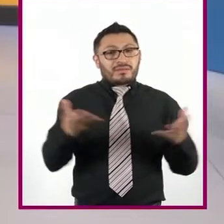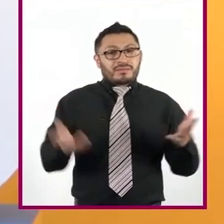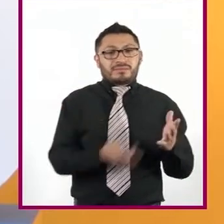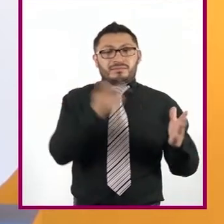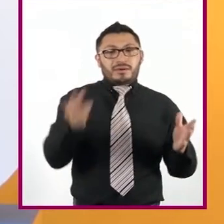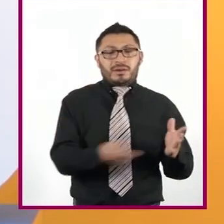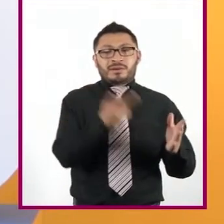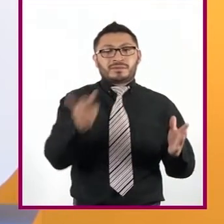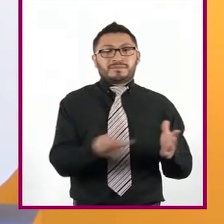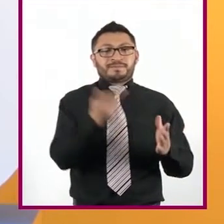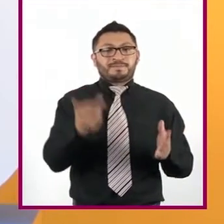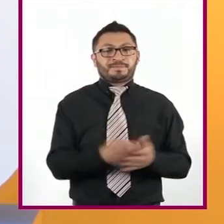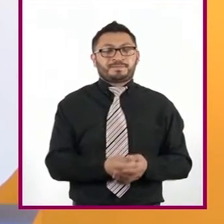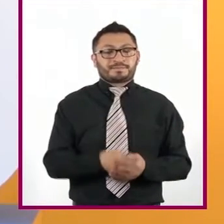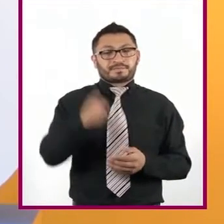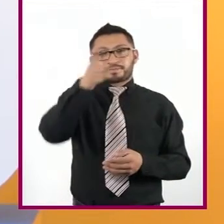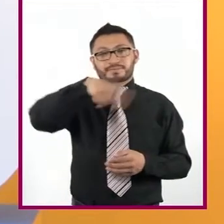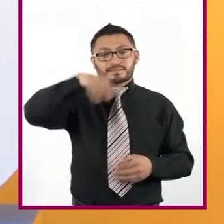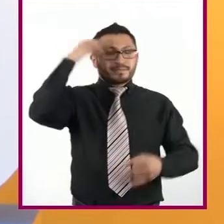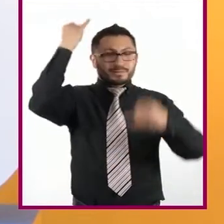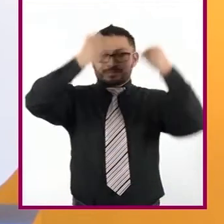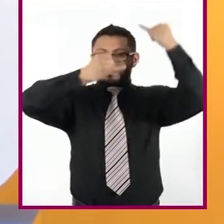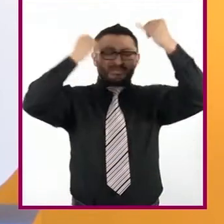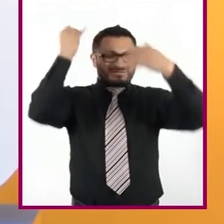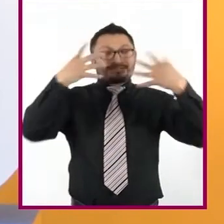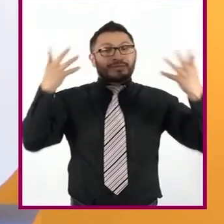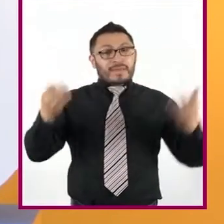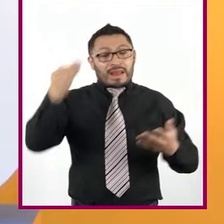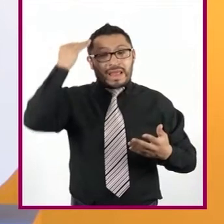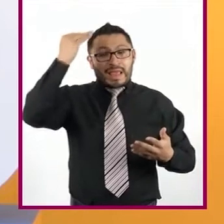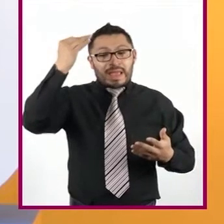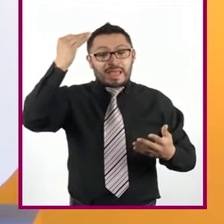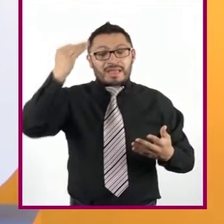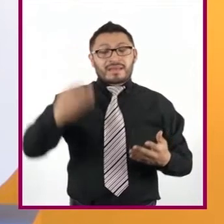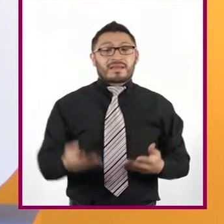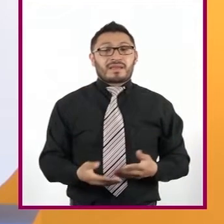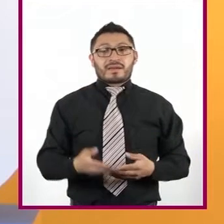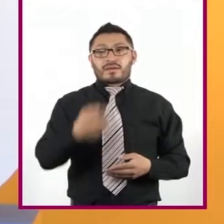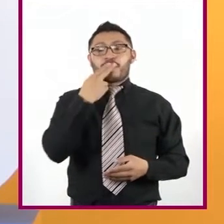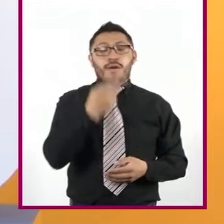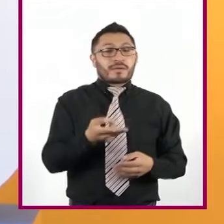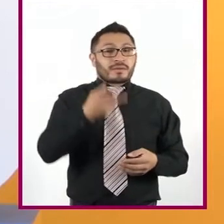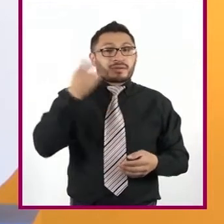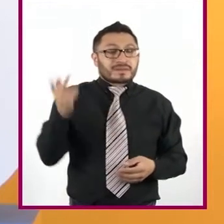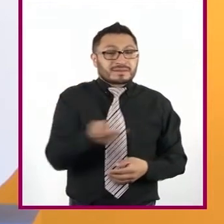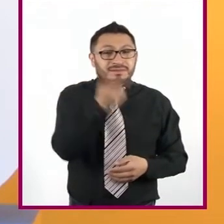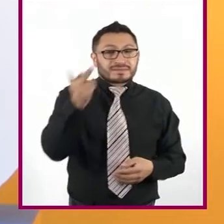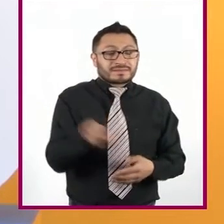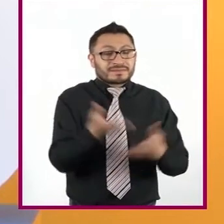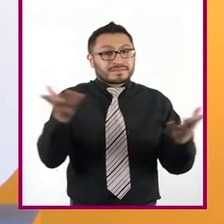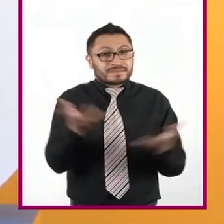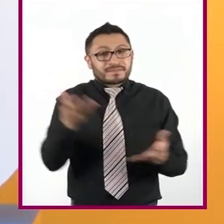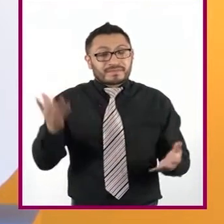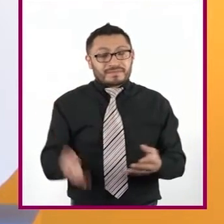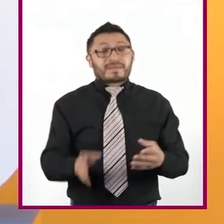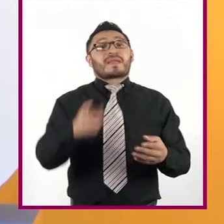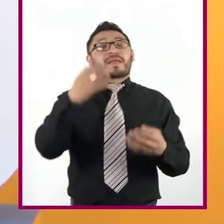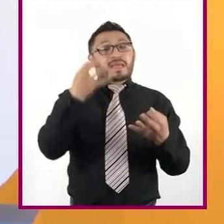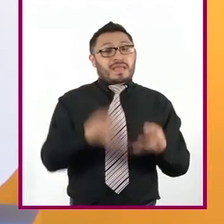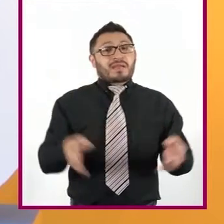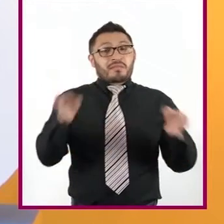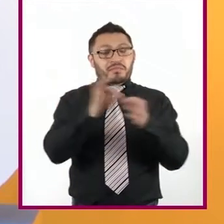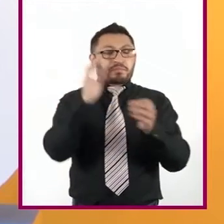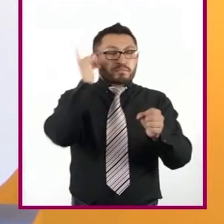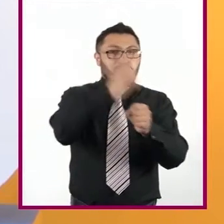encuesta. Como pueden imaginarse, el tiempo o periodo en el cual se aplica una encuesta afectará la respuesta de las